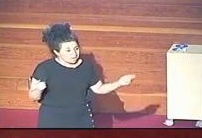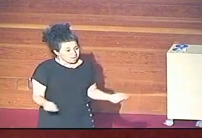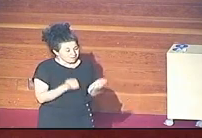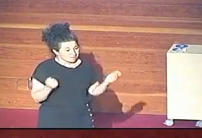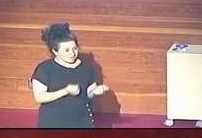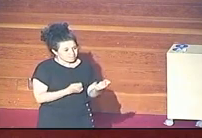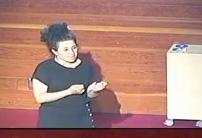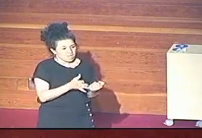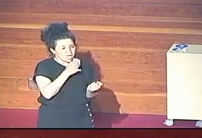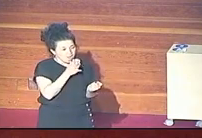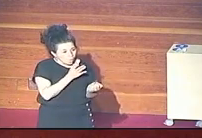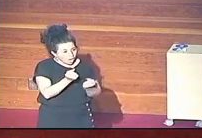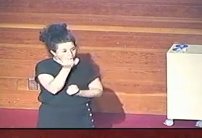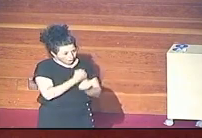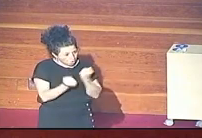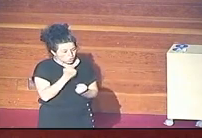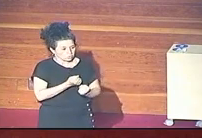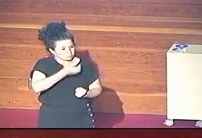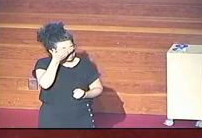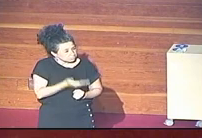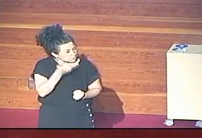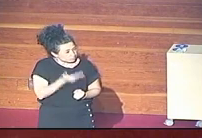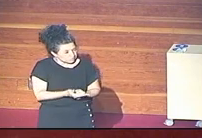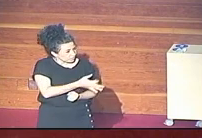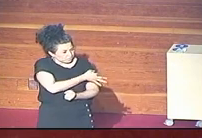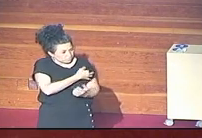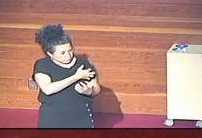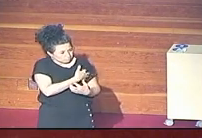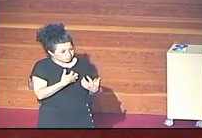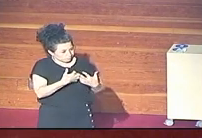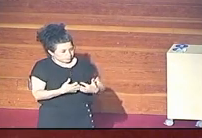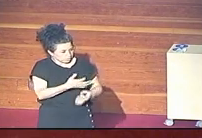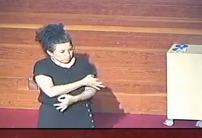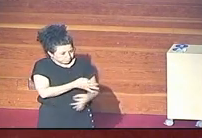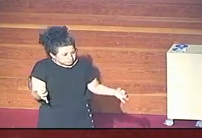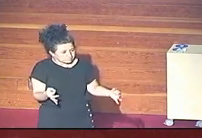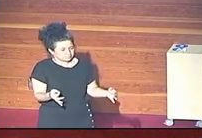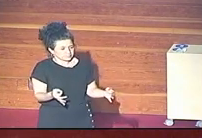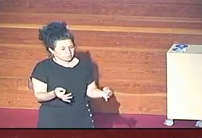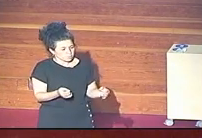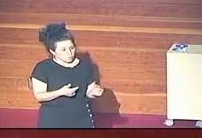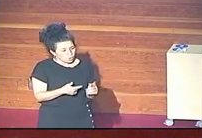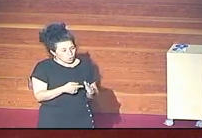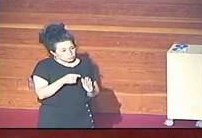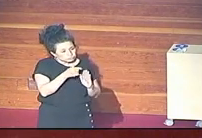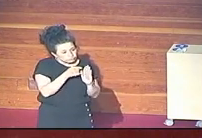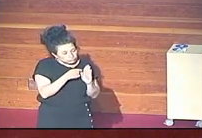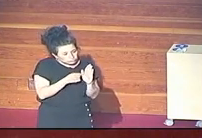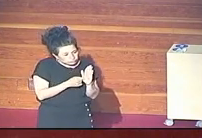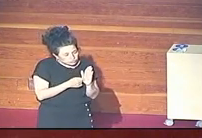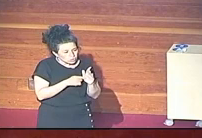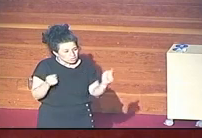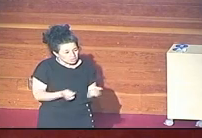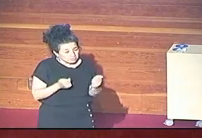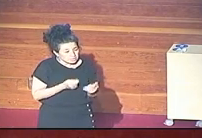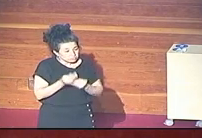ahorro de agua y además con con con unas buenas pautas y con con campañas muy bien hechas se